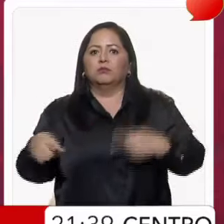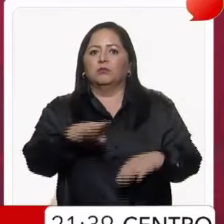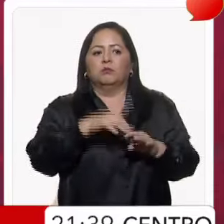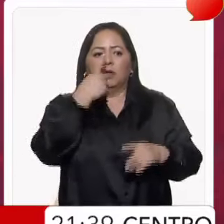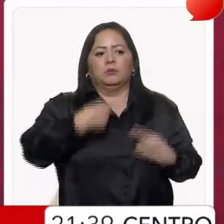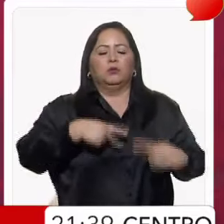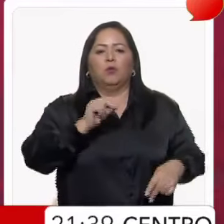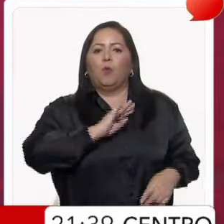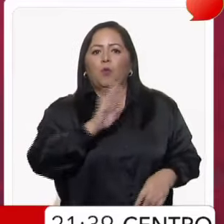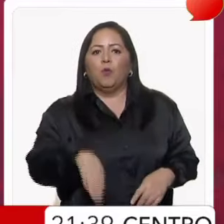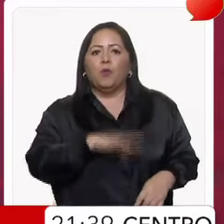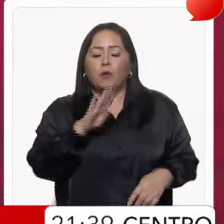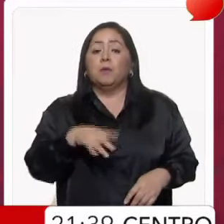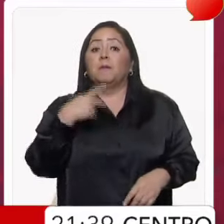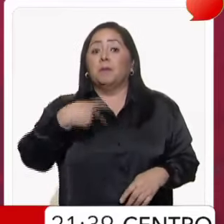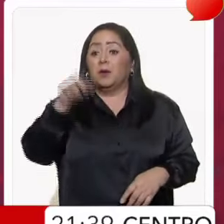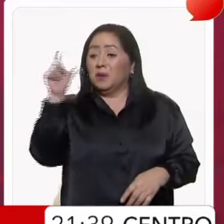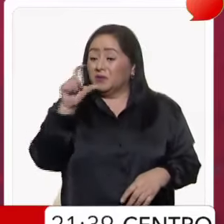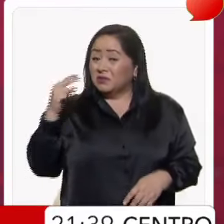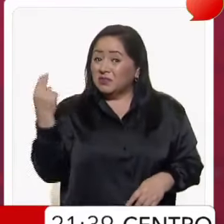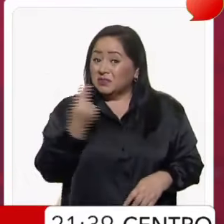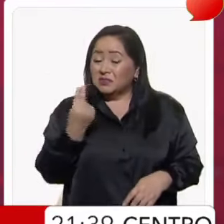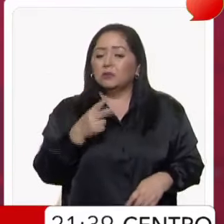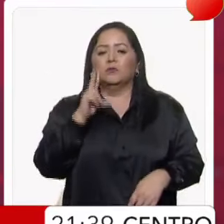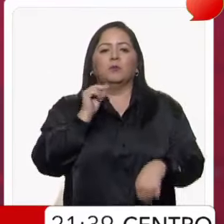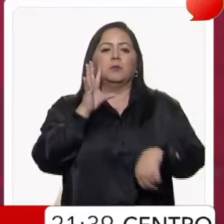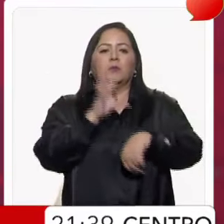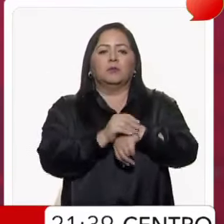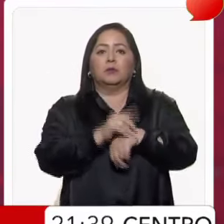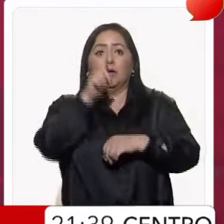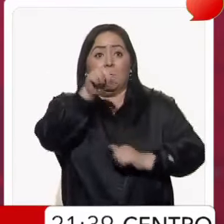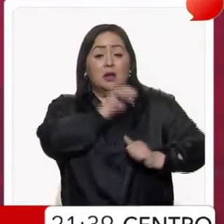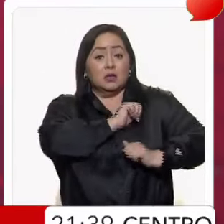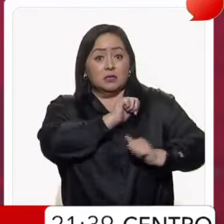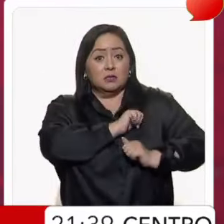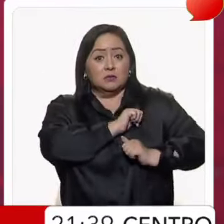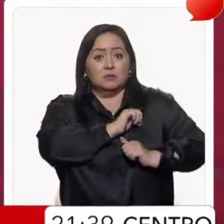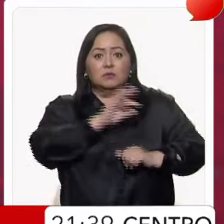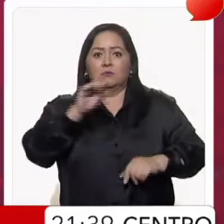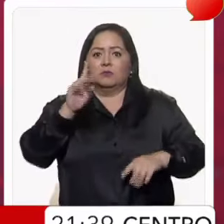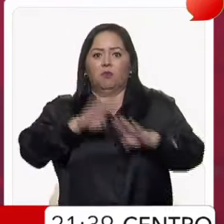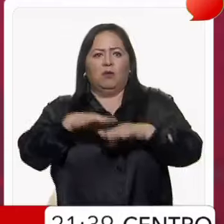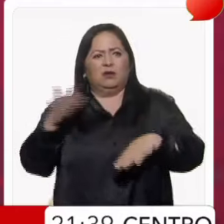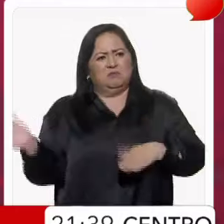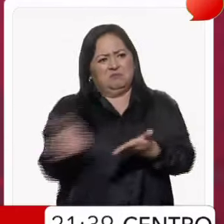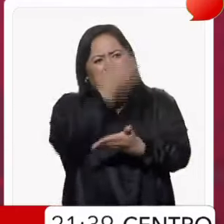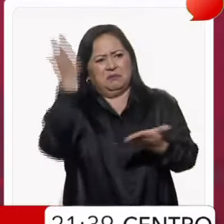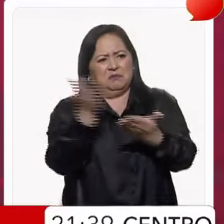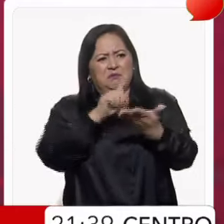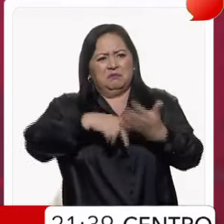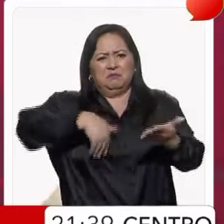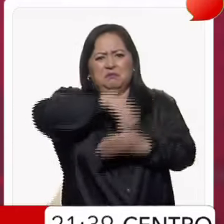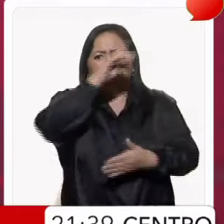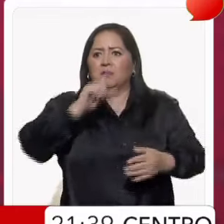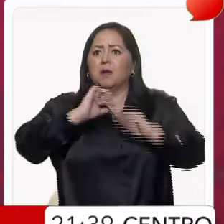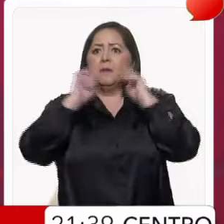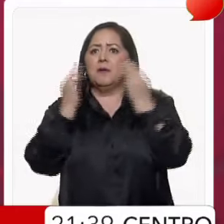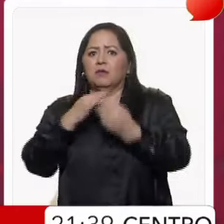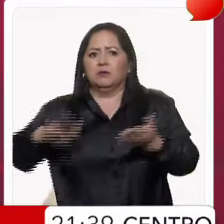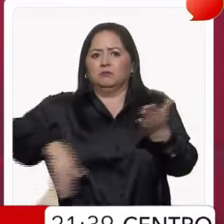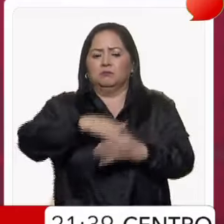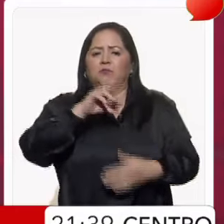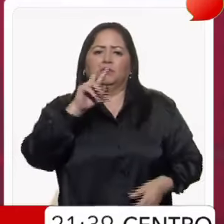vidas humanas. Pero cuando sea necesario, no voy a permitir que al ejército lo saquen escobazos y lo saquen los criminales de los